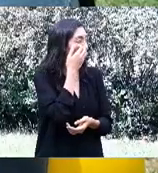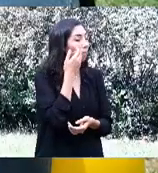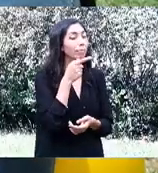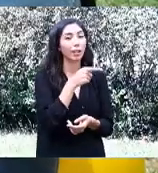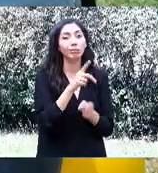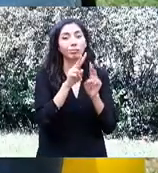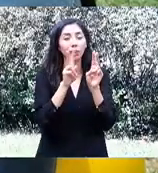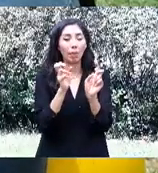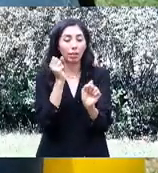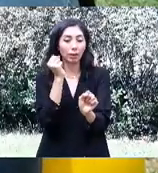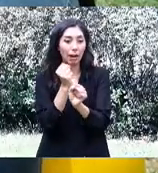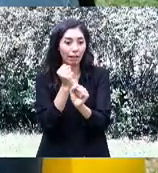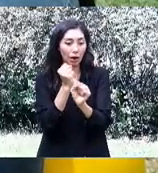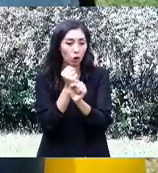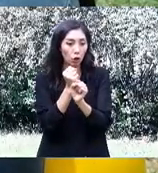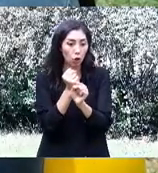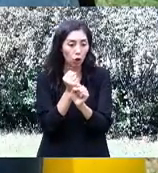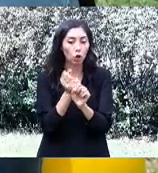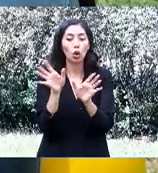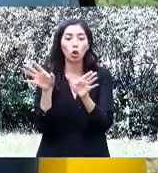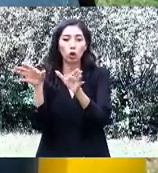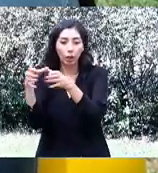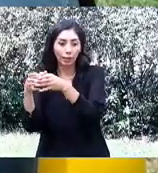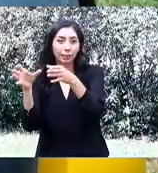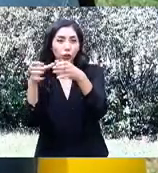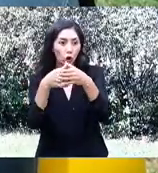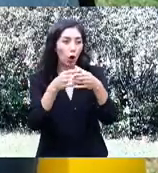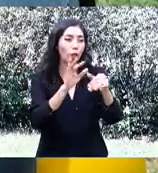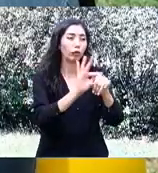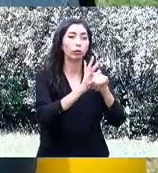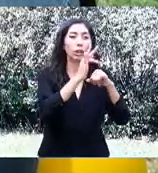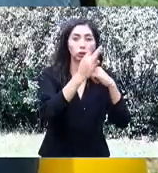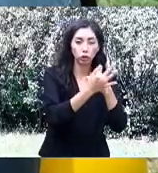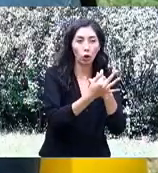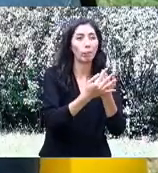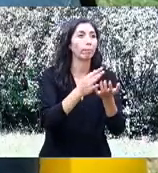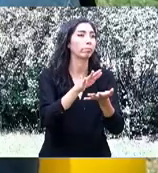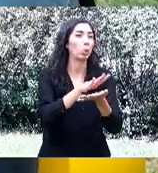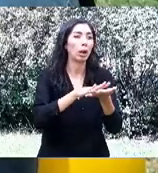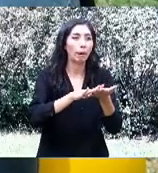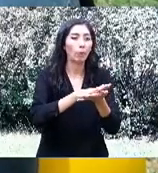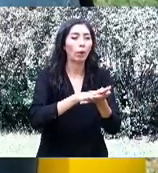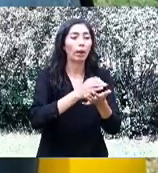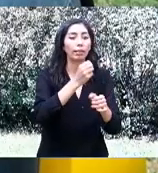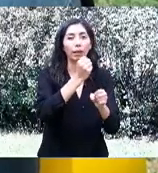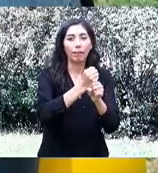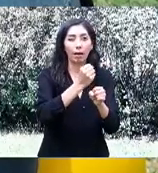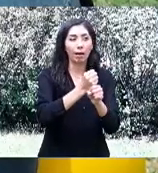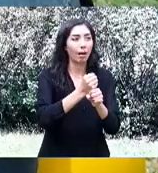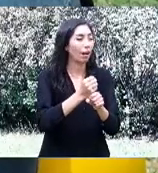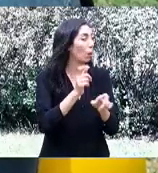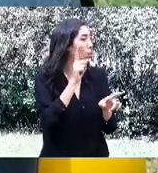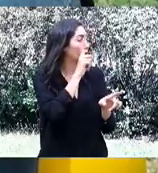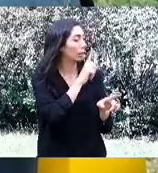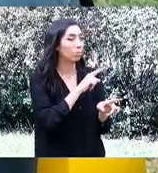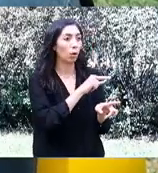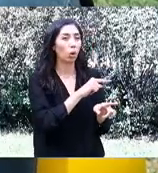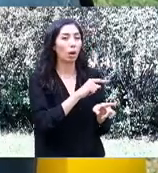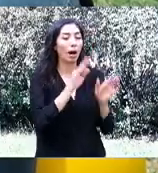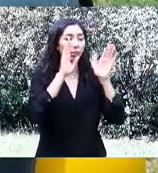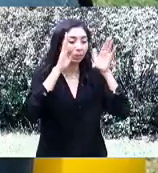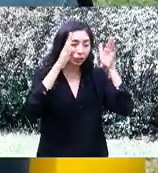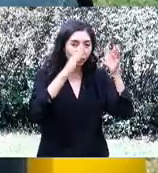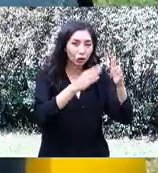trabajo con distintas organizaciones fundaciones que trabajan por ejemplo en este último trabajo que estamos mencionando en la